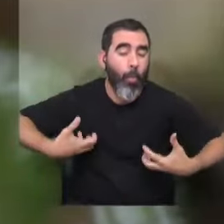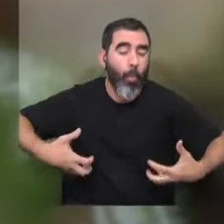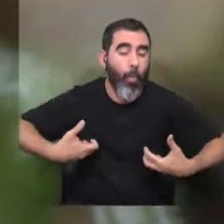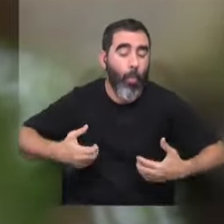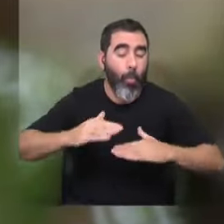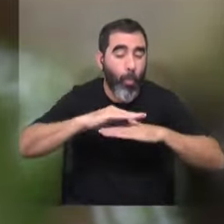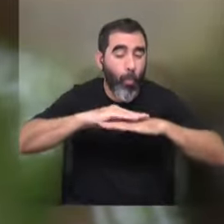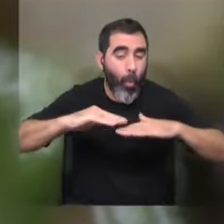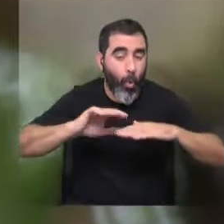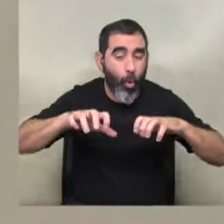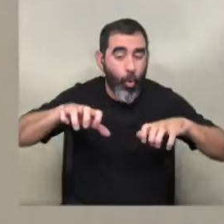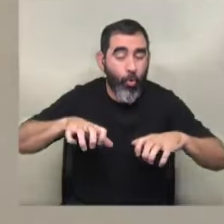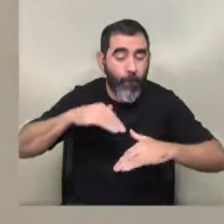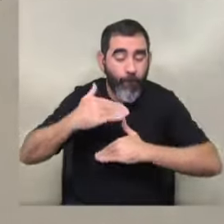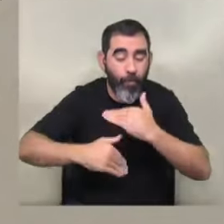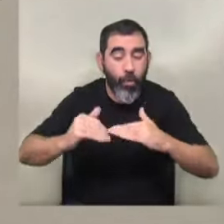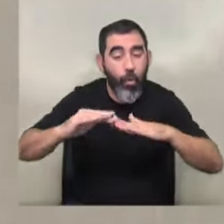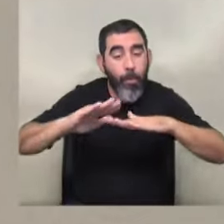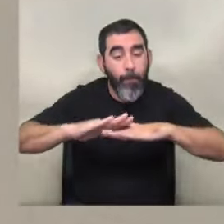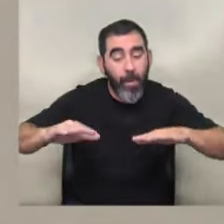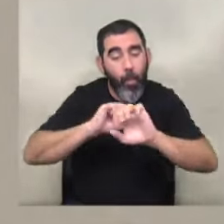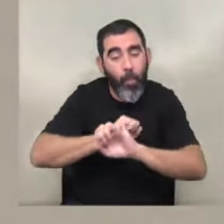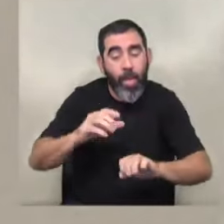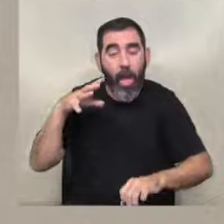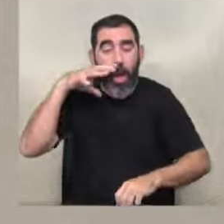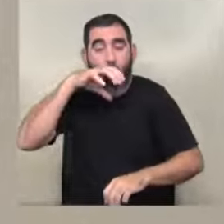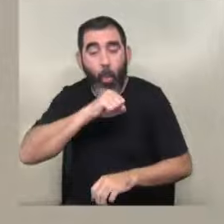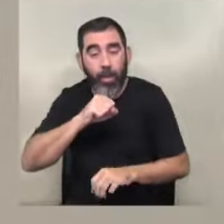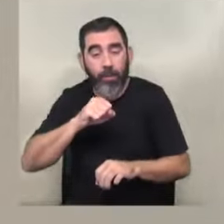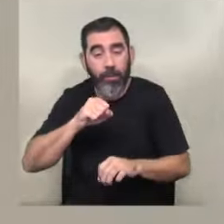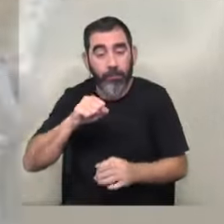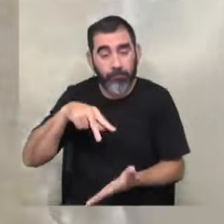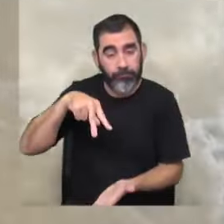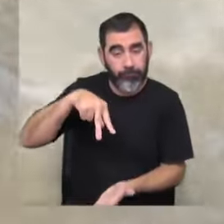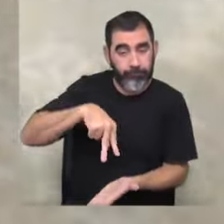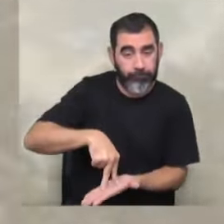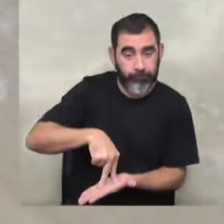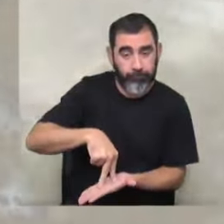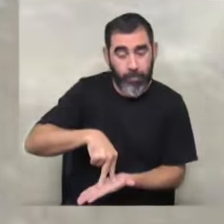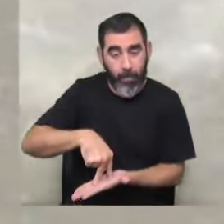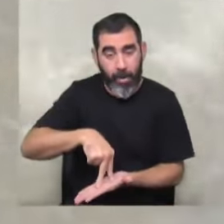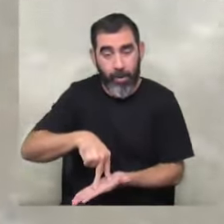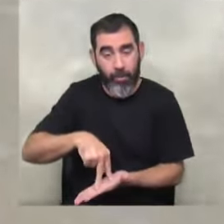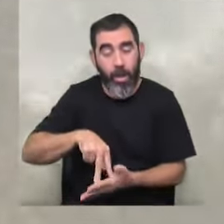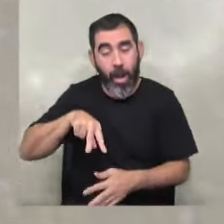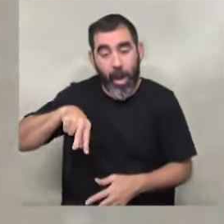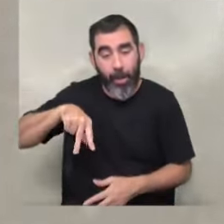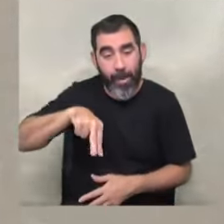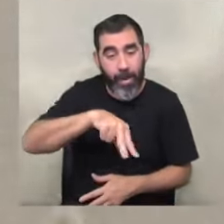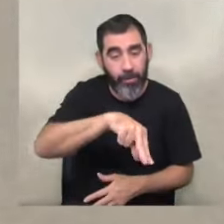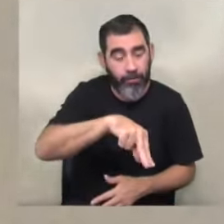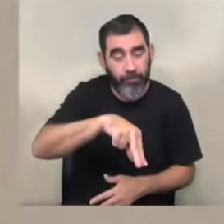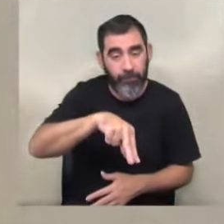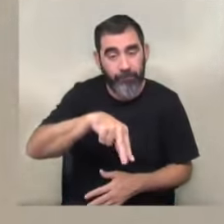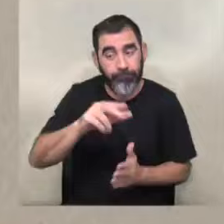los pies a evolucionar a un pie que sea capaz de soportar lo que es la bipedestación, o sea, estar parados, y la marcha. Entonces fuimos perdiendo